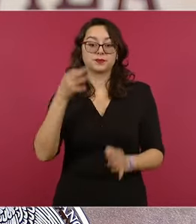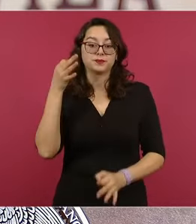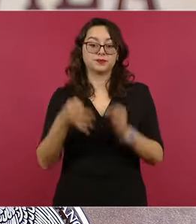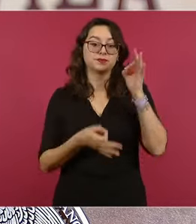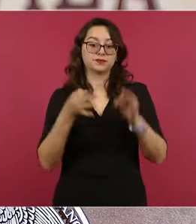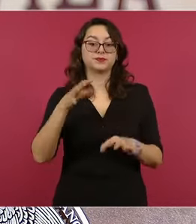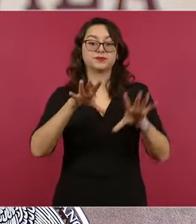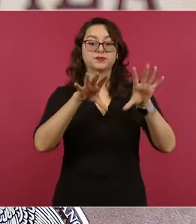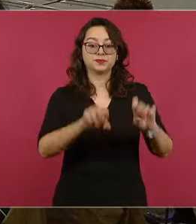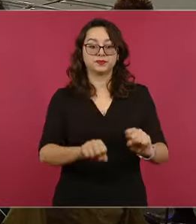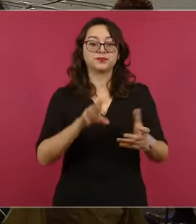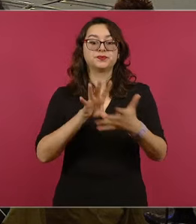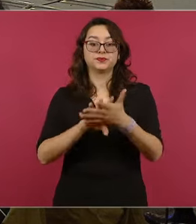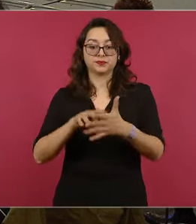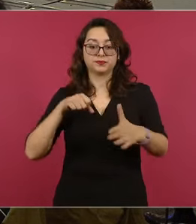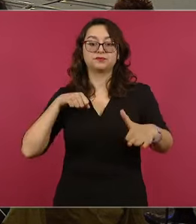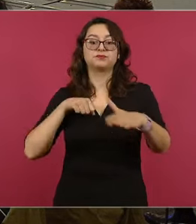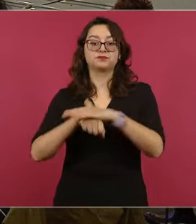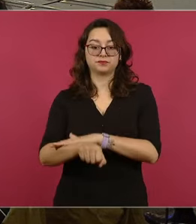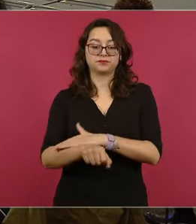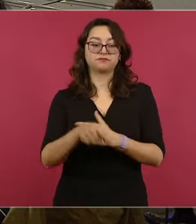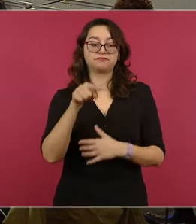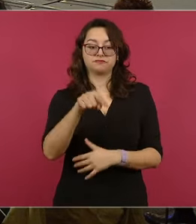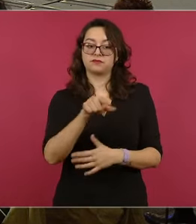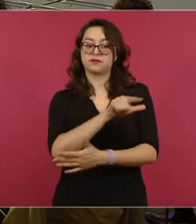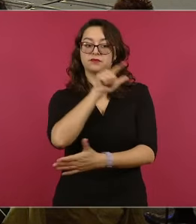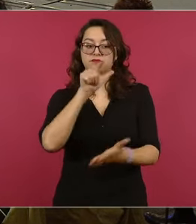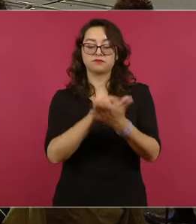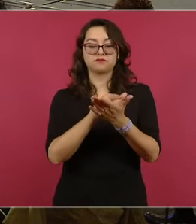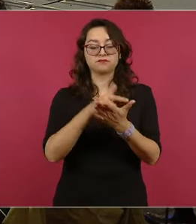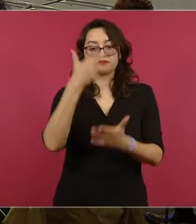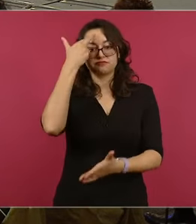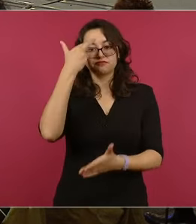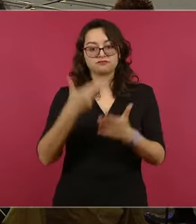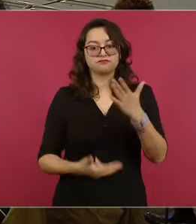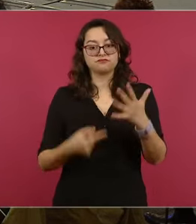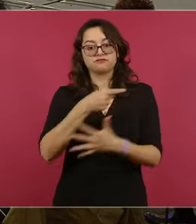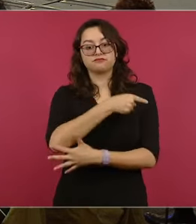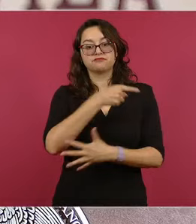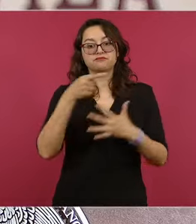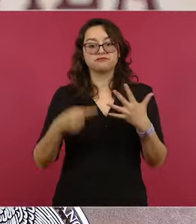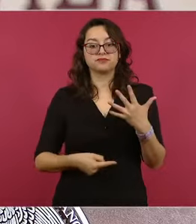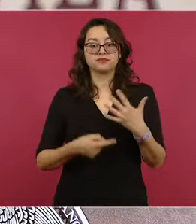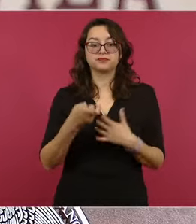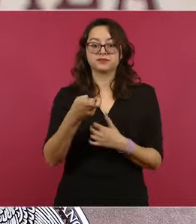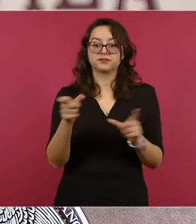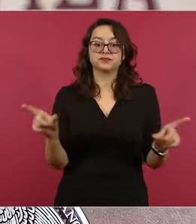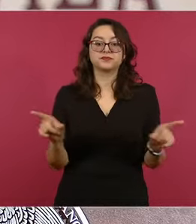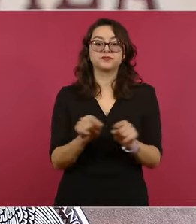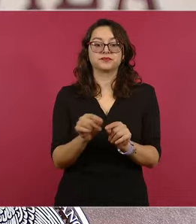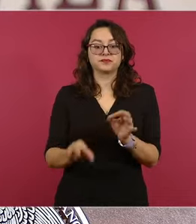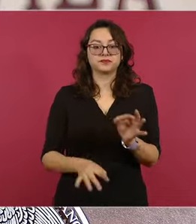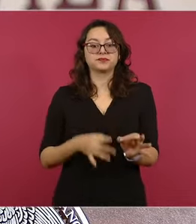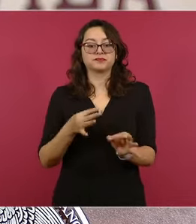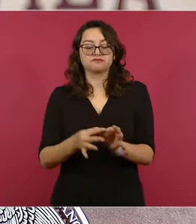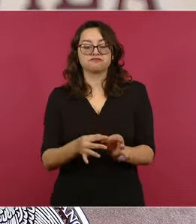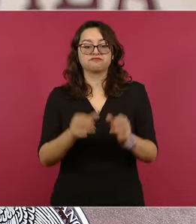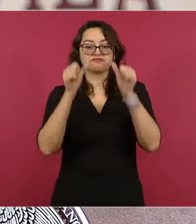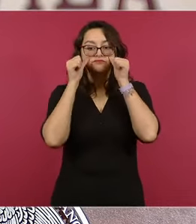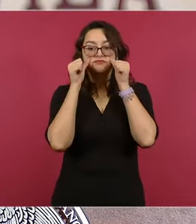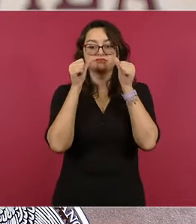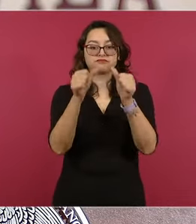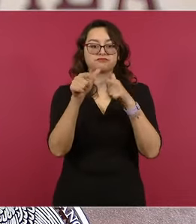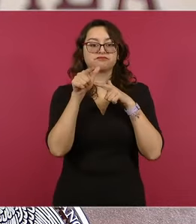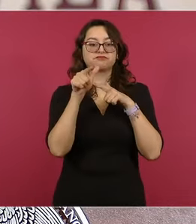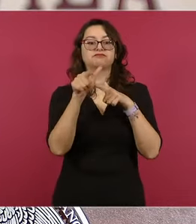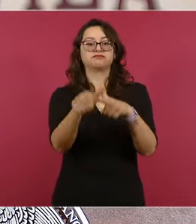contra por la posible comisión de delitos federales. Hasta aquí lo dejamos. Hay que estar pendientes sobre